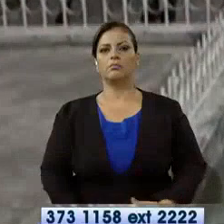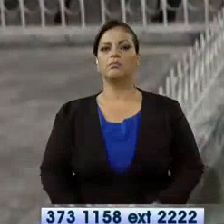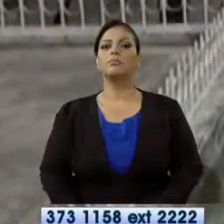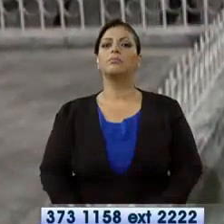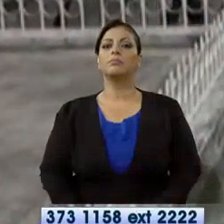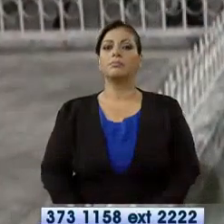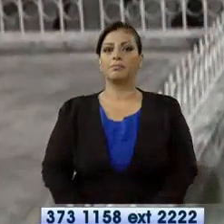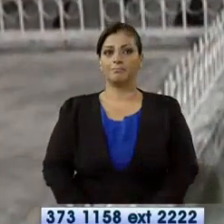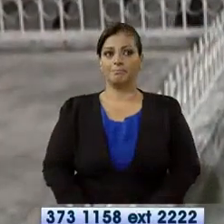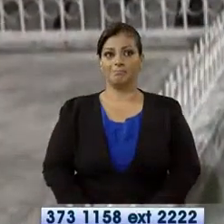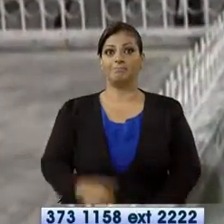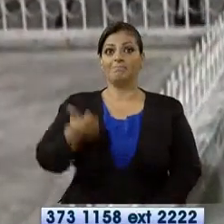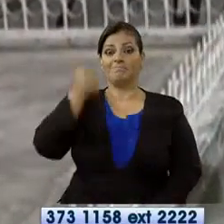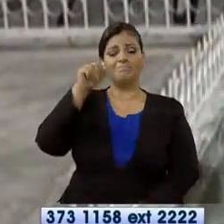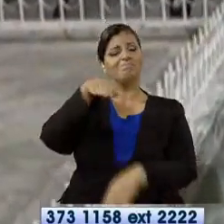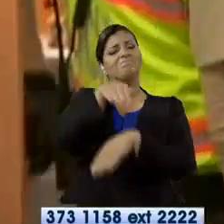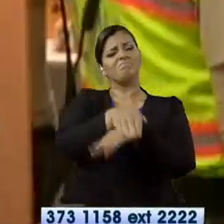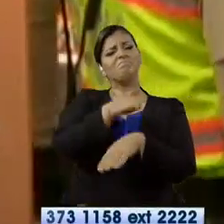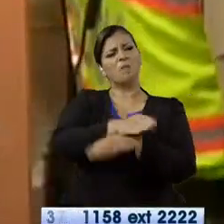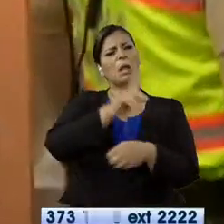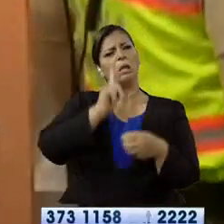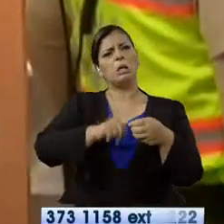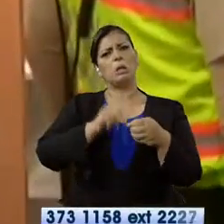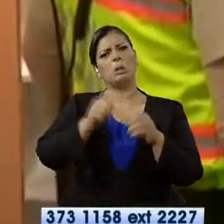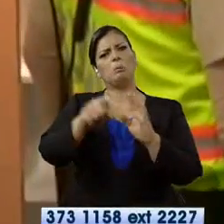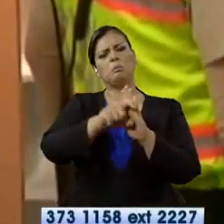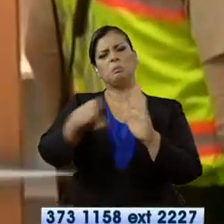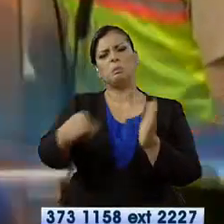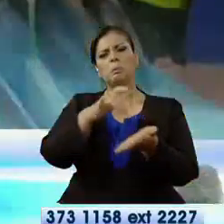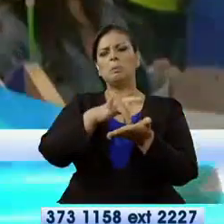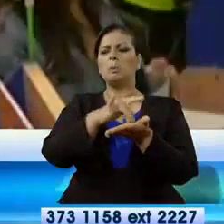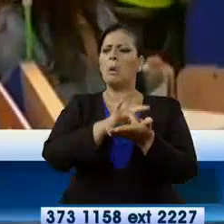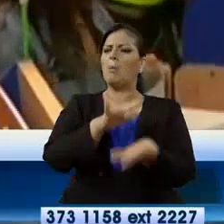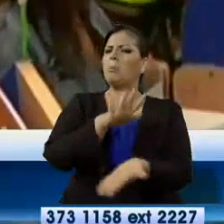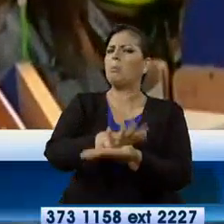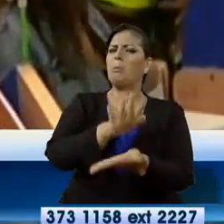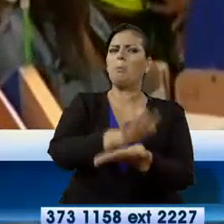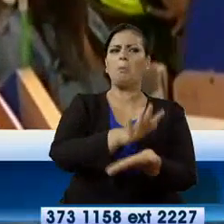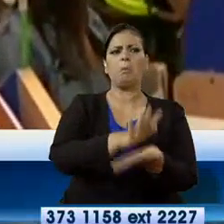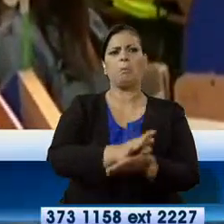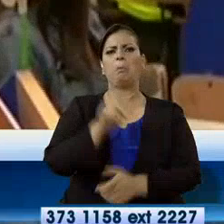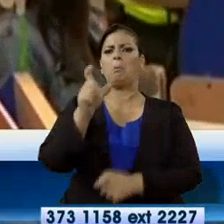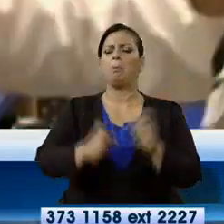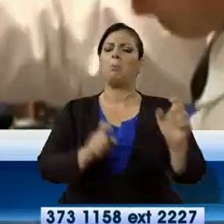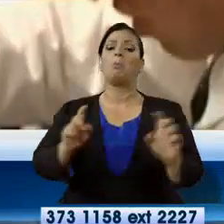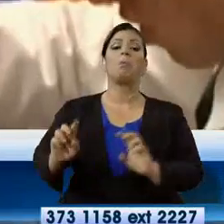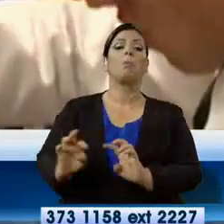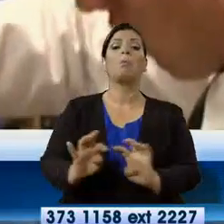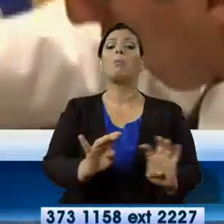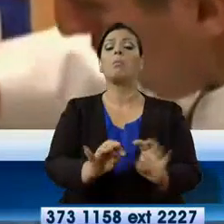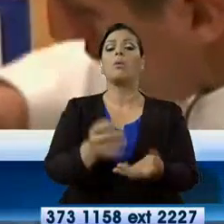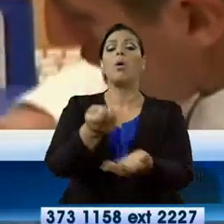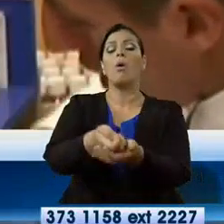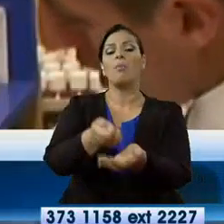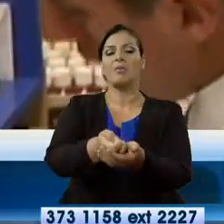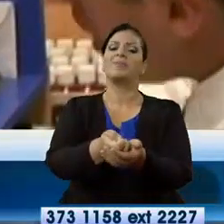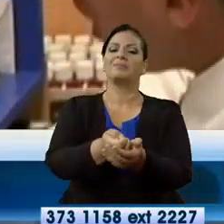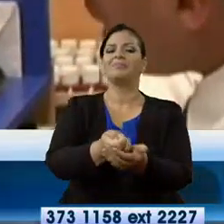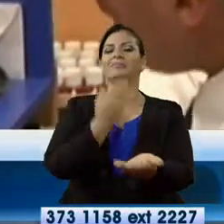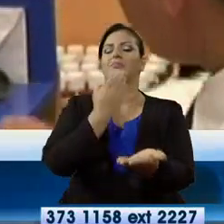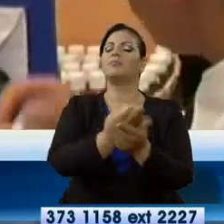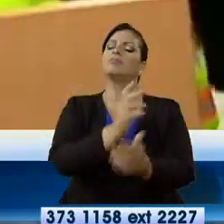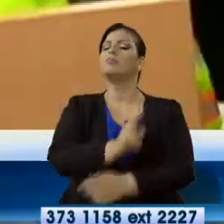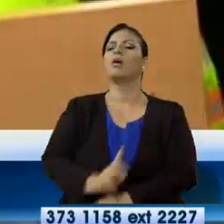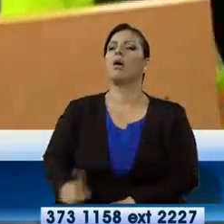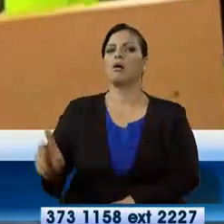La tarde transcurría con normalidad al interior de esta farmacia. Clientes entraban y salían. De pronto, dos mujeres con actitud